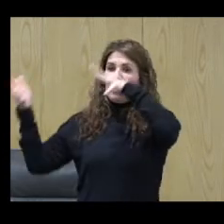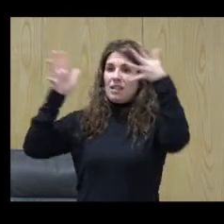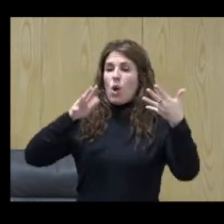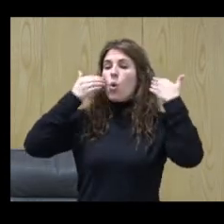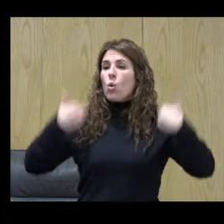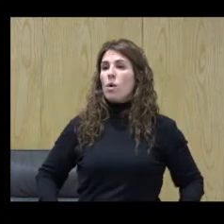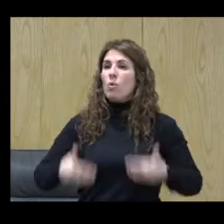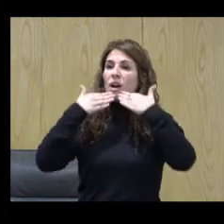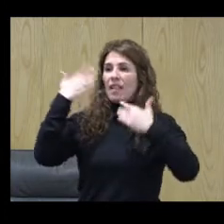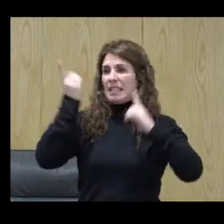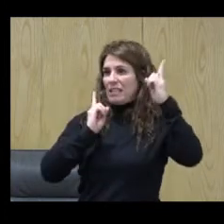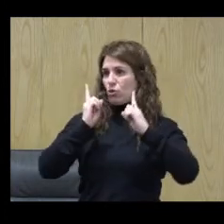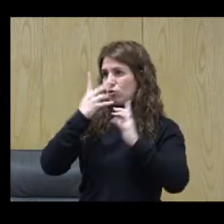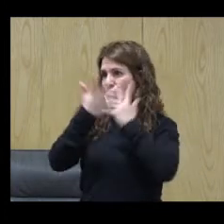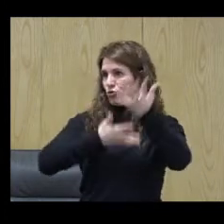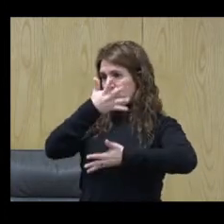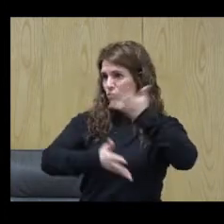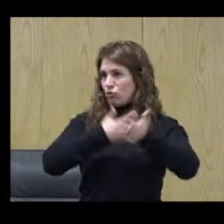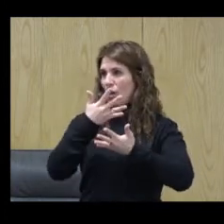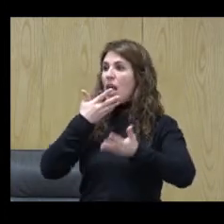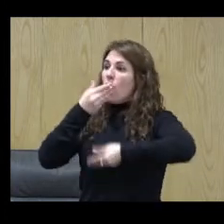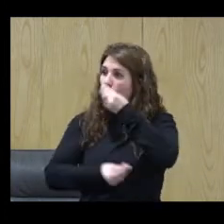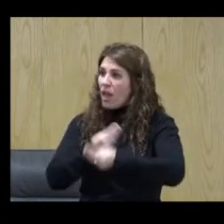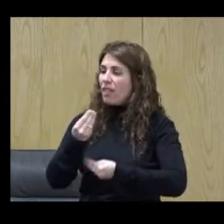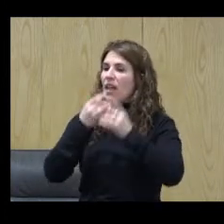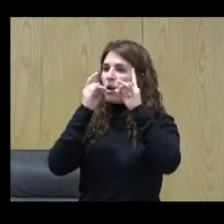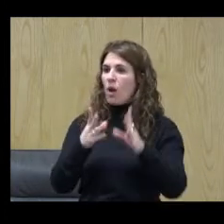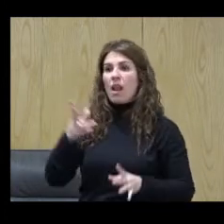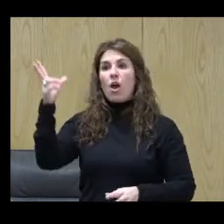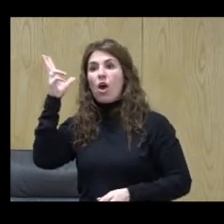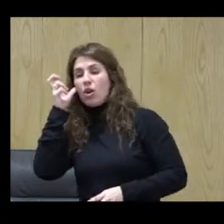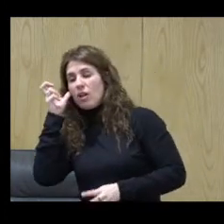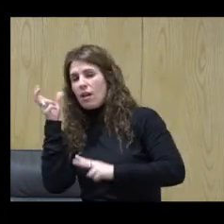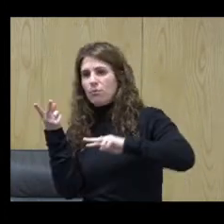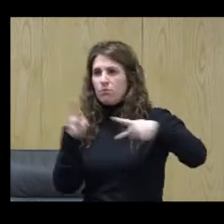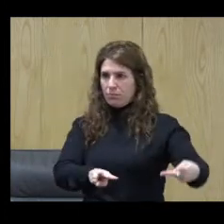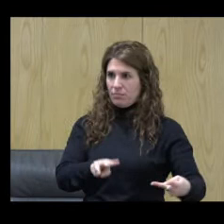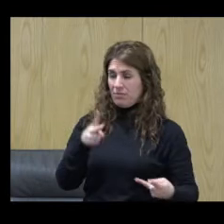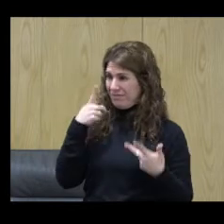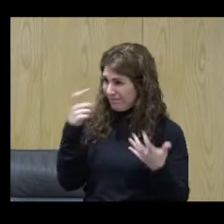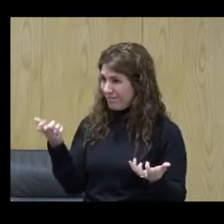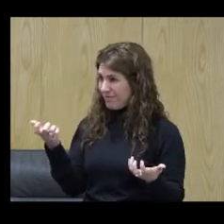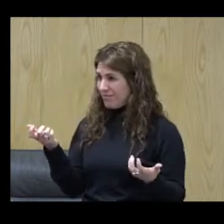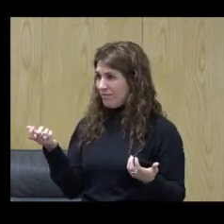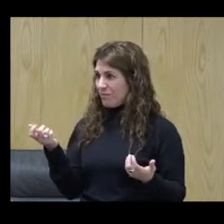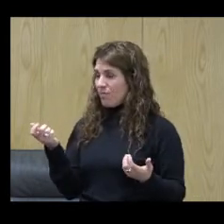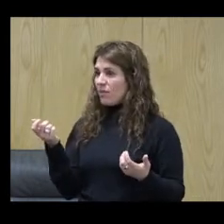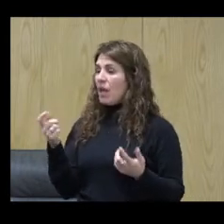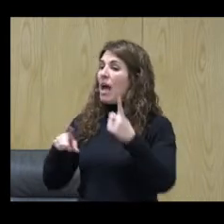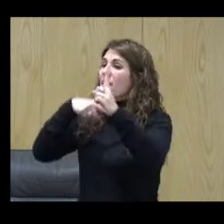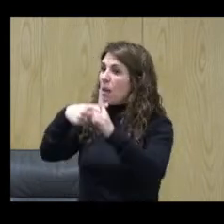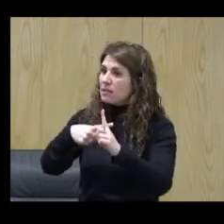través de sus gestos. Y lo está haciendo en el mismo momento en que me está oyendo hablar. ¿Os dais cuenta? Además de eso, yo